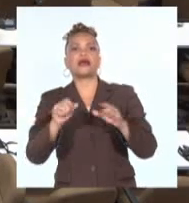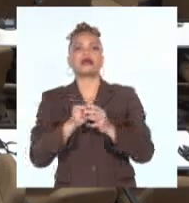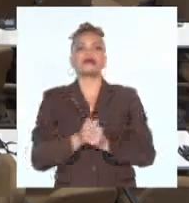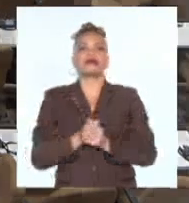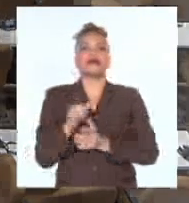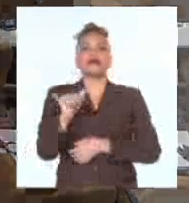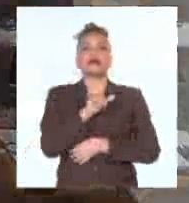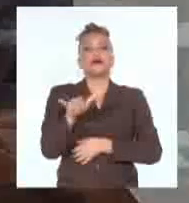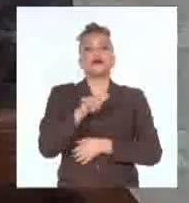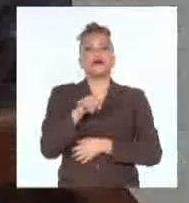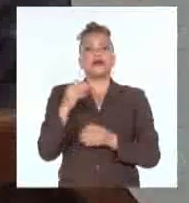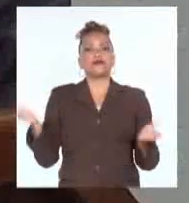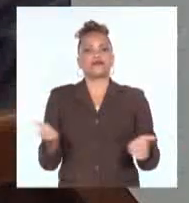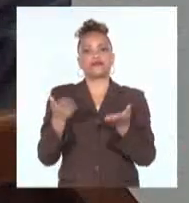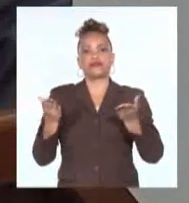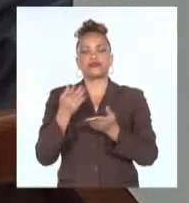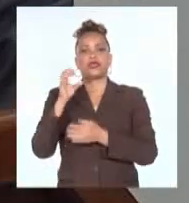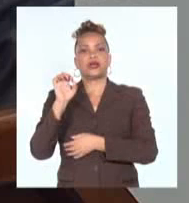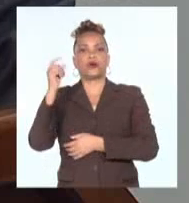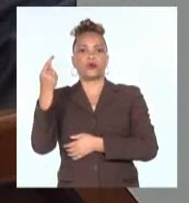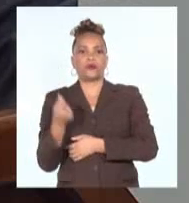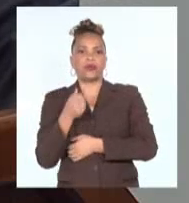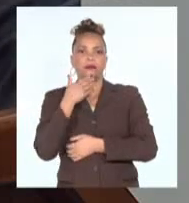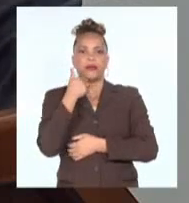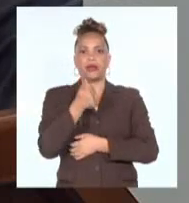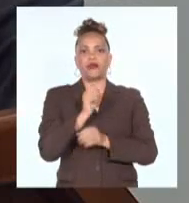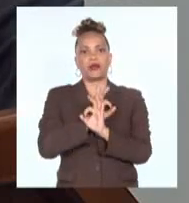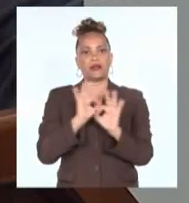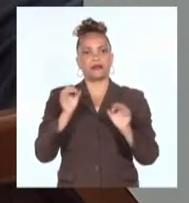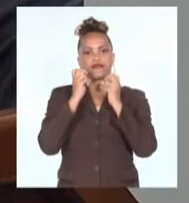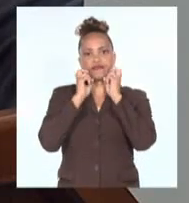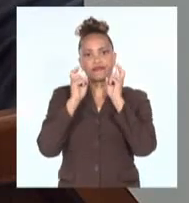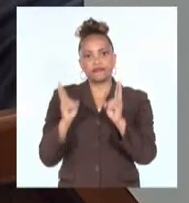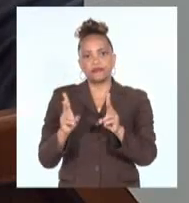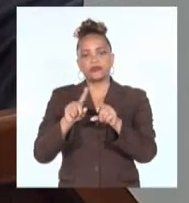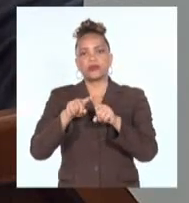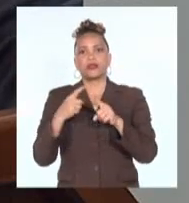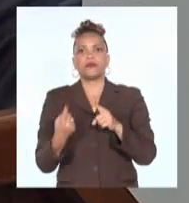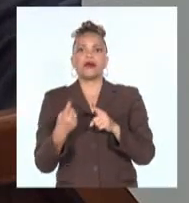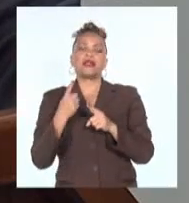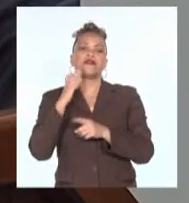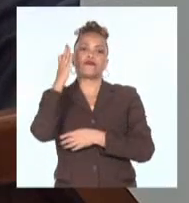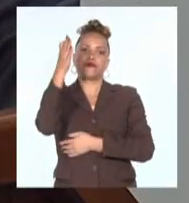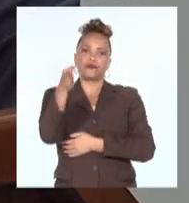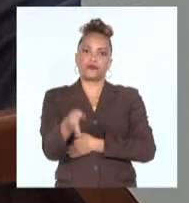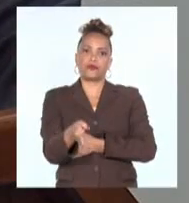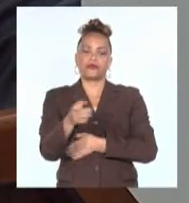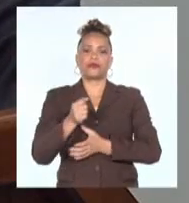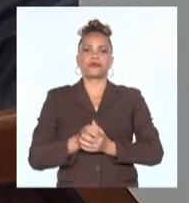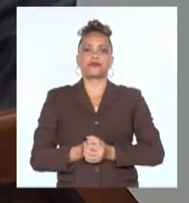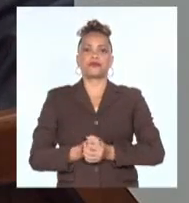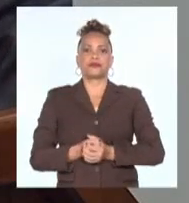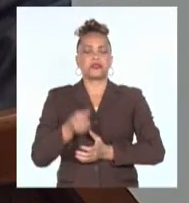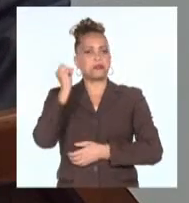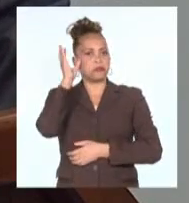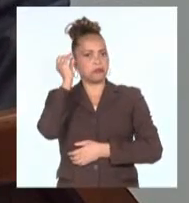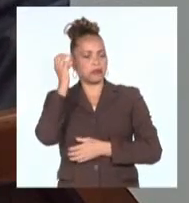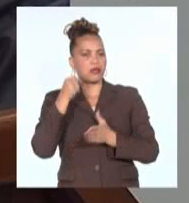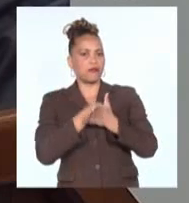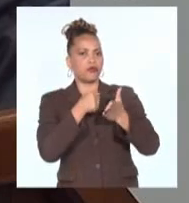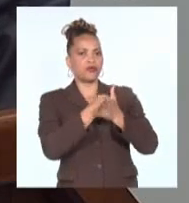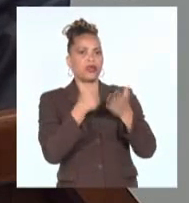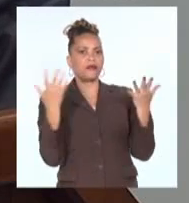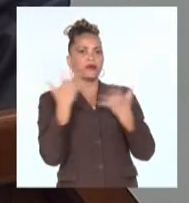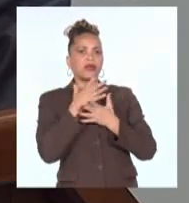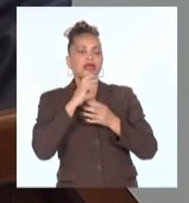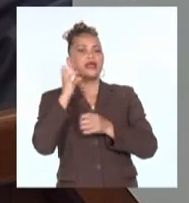crecimiento económico, garantizando así una mejor calidad de vida para las generaciones futuras. Una de estas iniciativas impulsadas por el Gobierno de